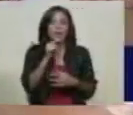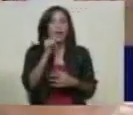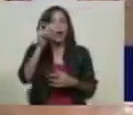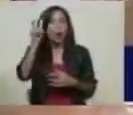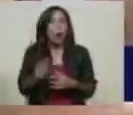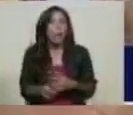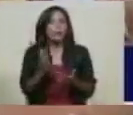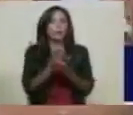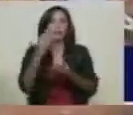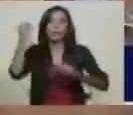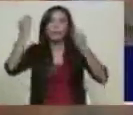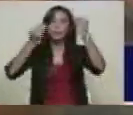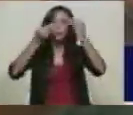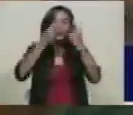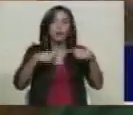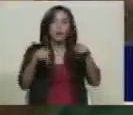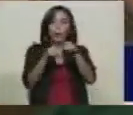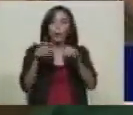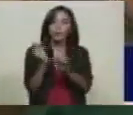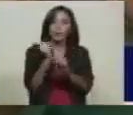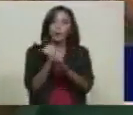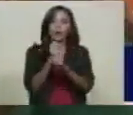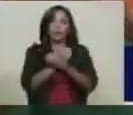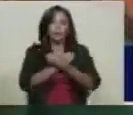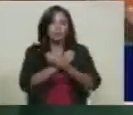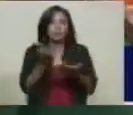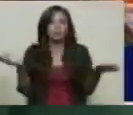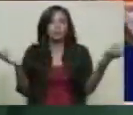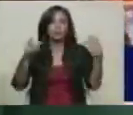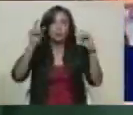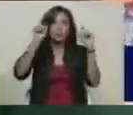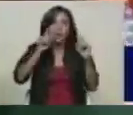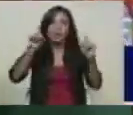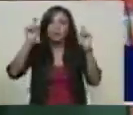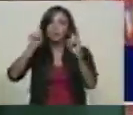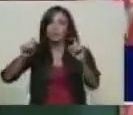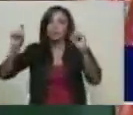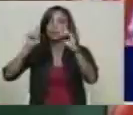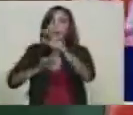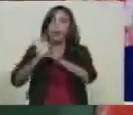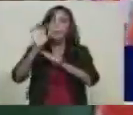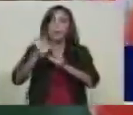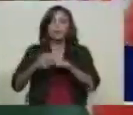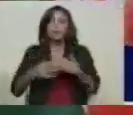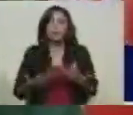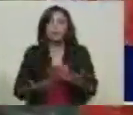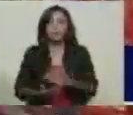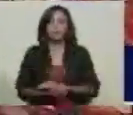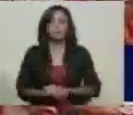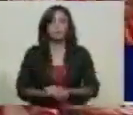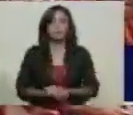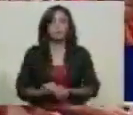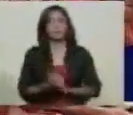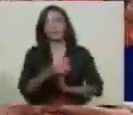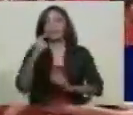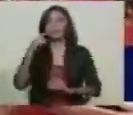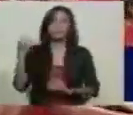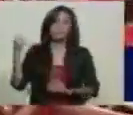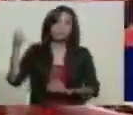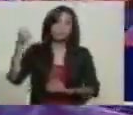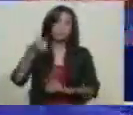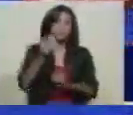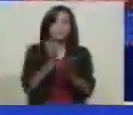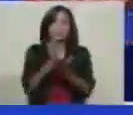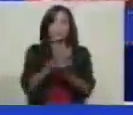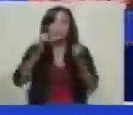como pensaba y que dejó sembrada en la patria grande toda la semilla y la